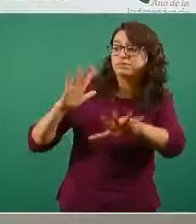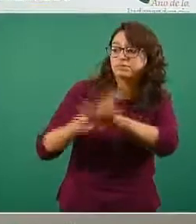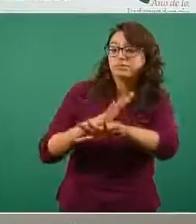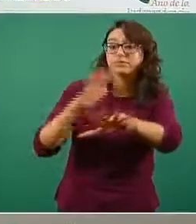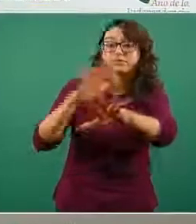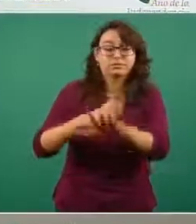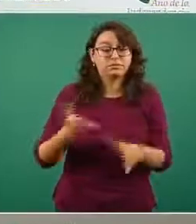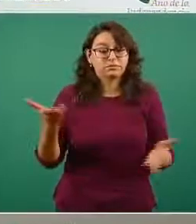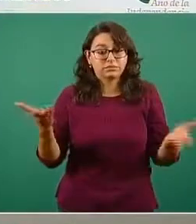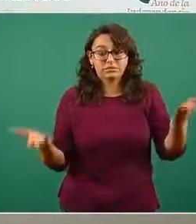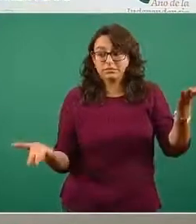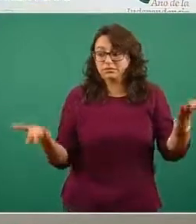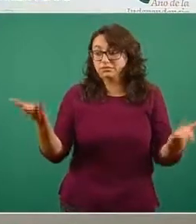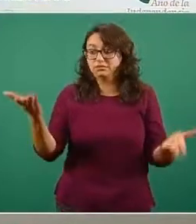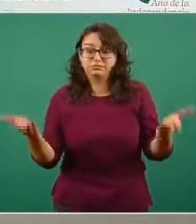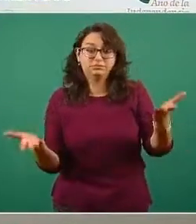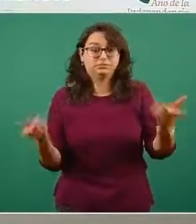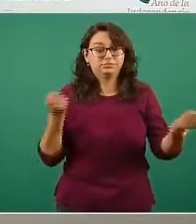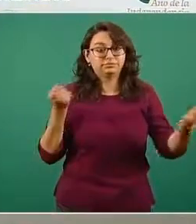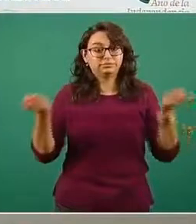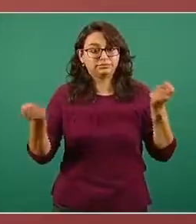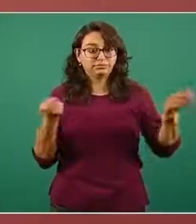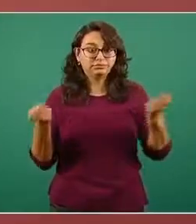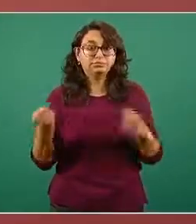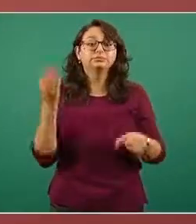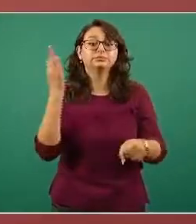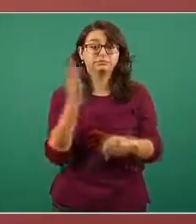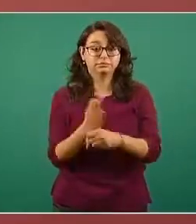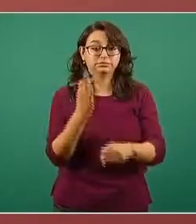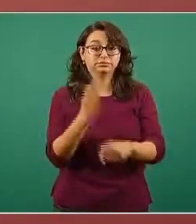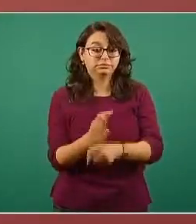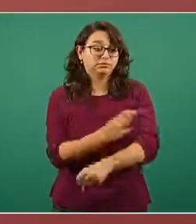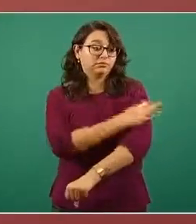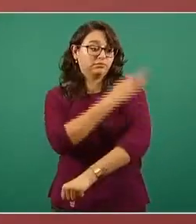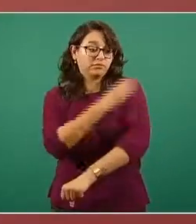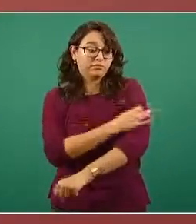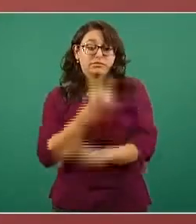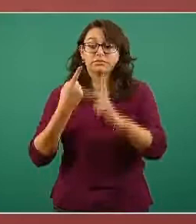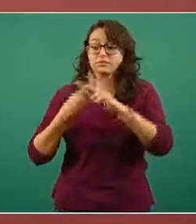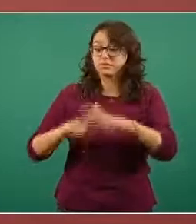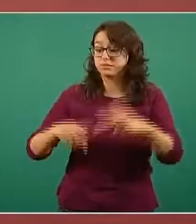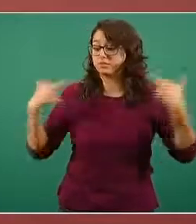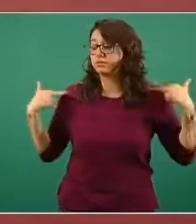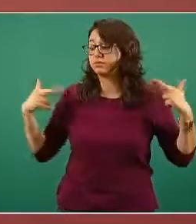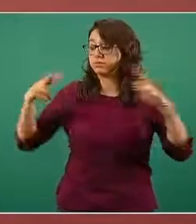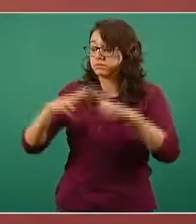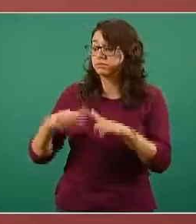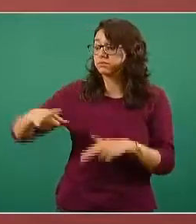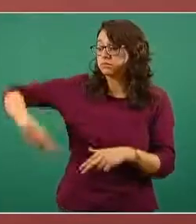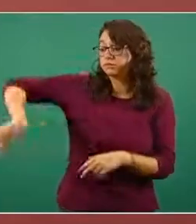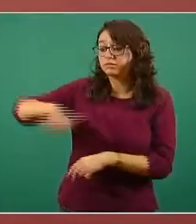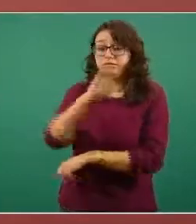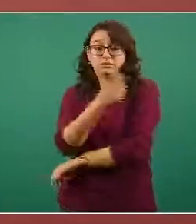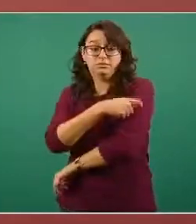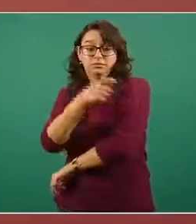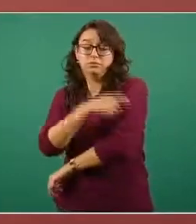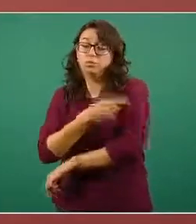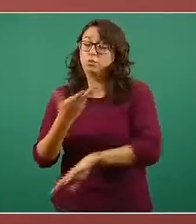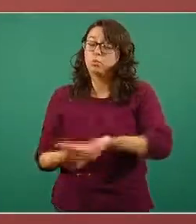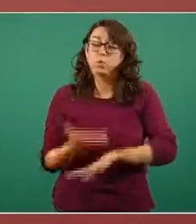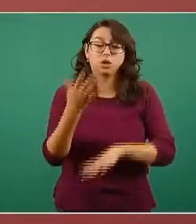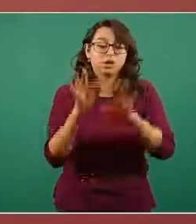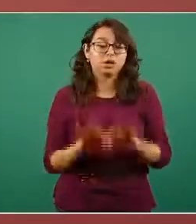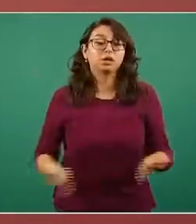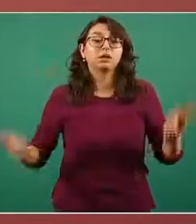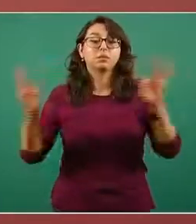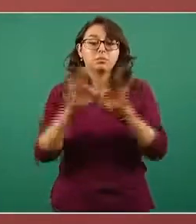punto de equilibrio. Y en este sentido, la vacunación del personal educativo, de las y los mentores, es importante en